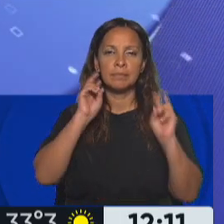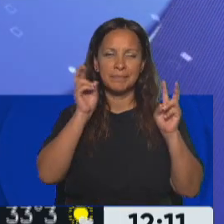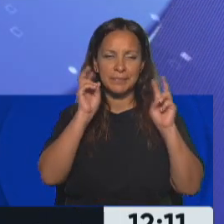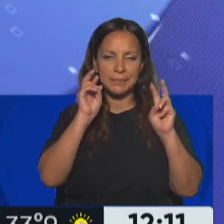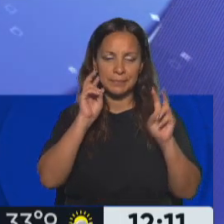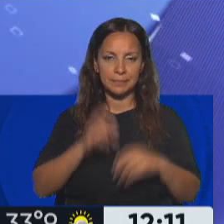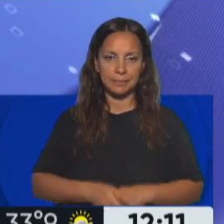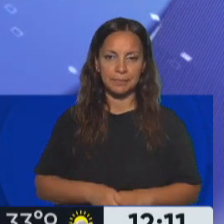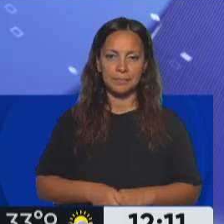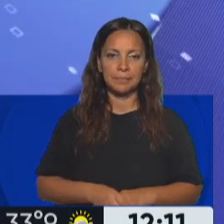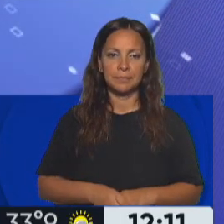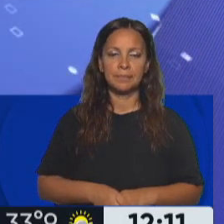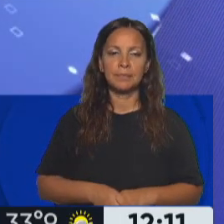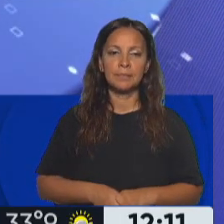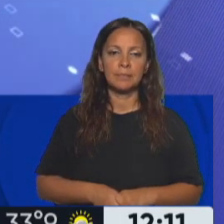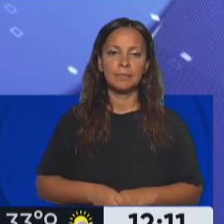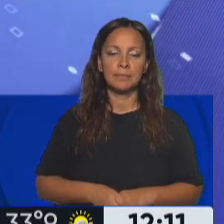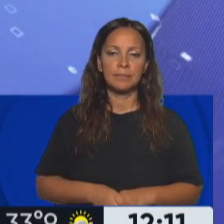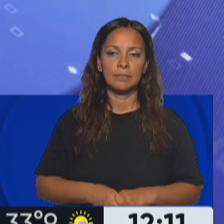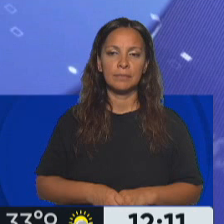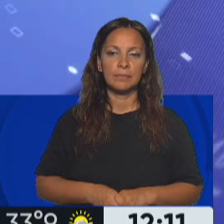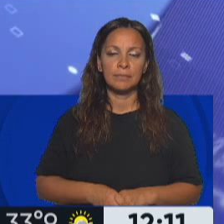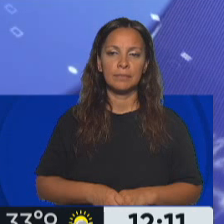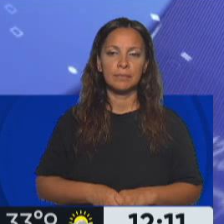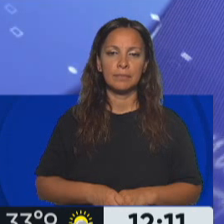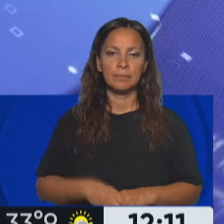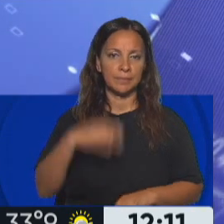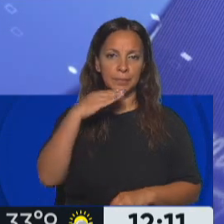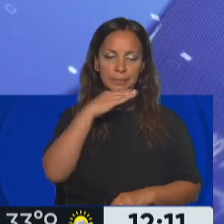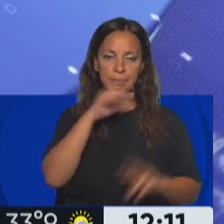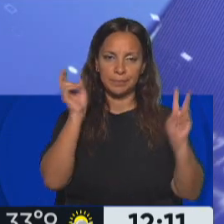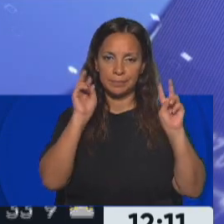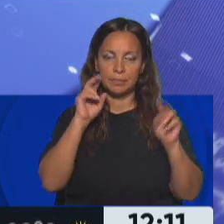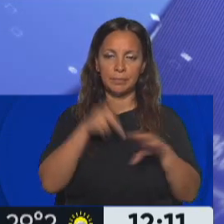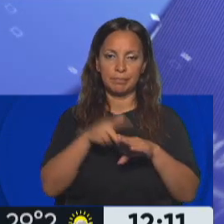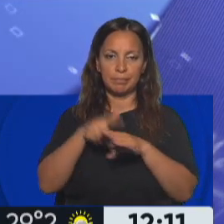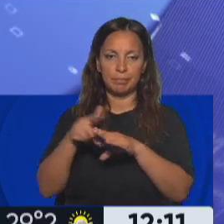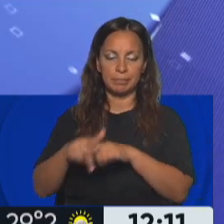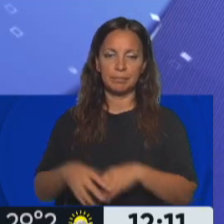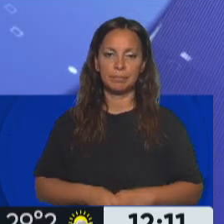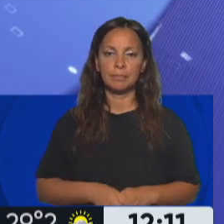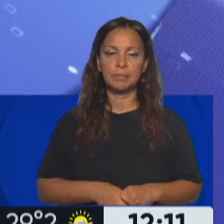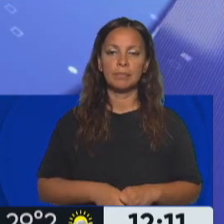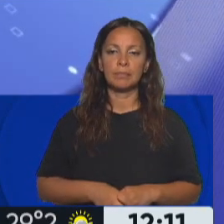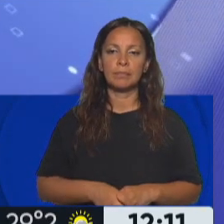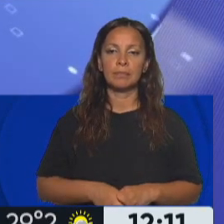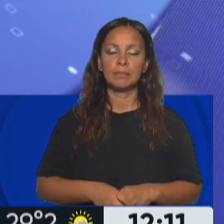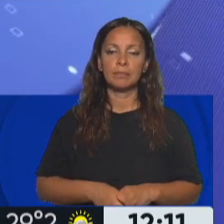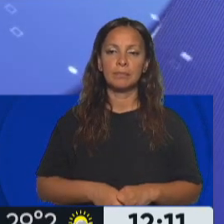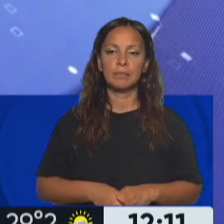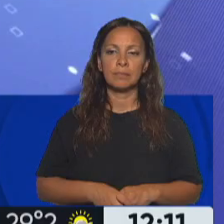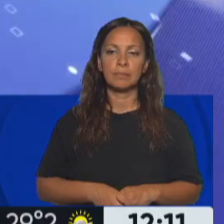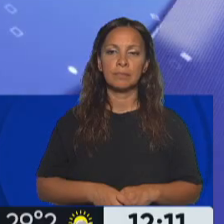un reajuste de precios relativos de decisiones que ha ido tomando